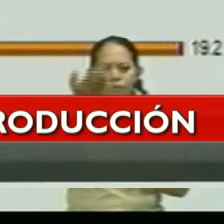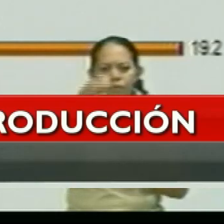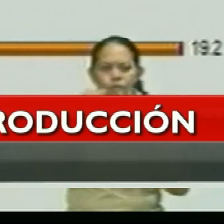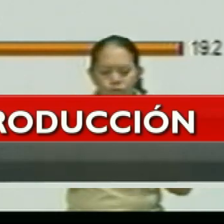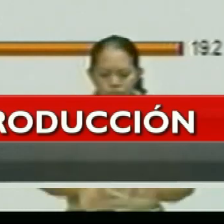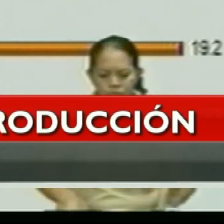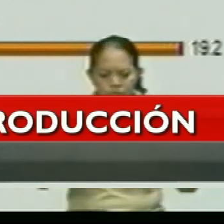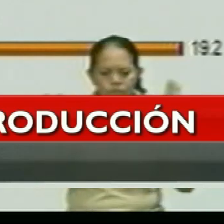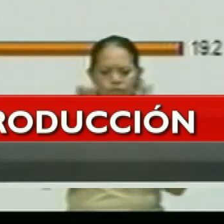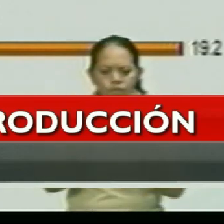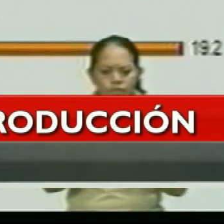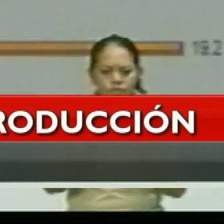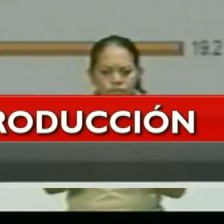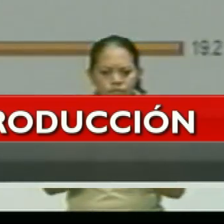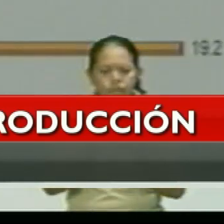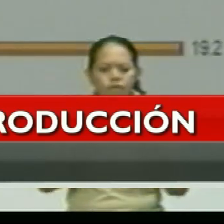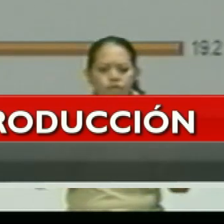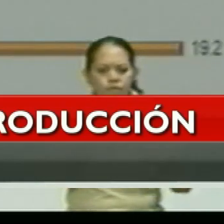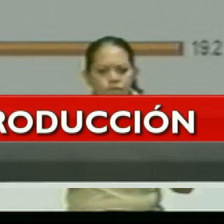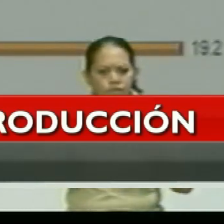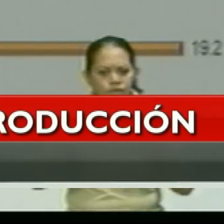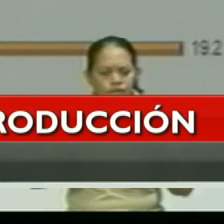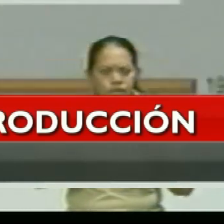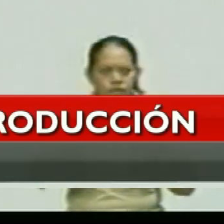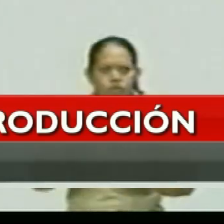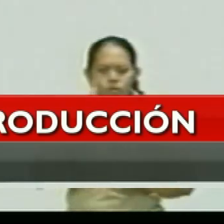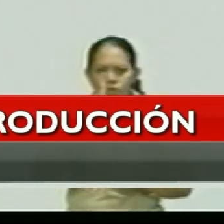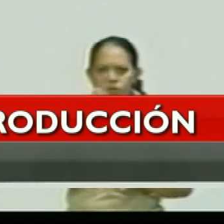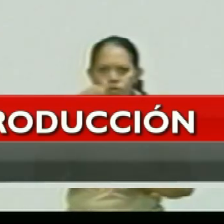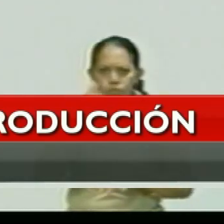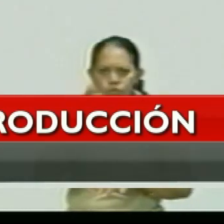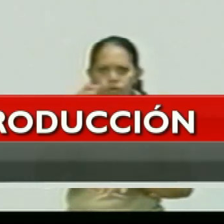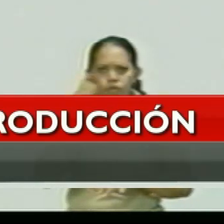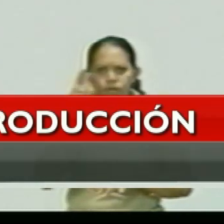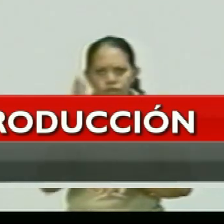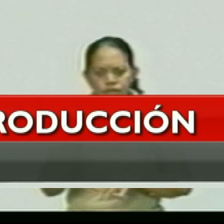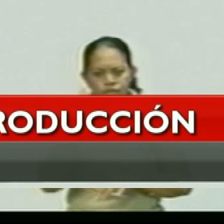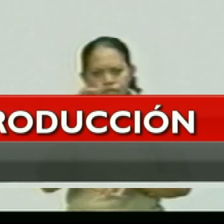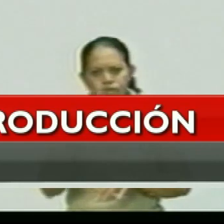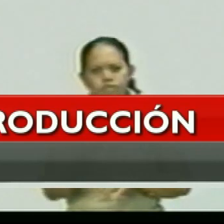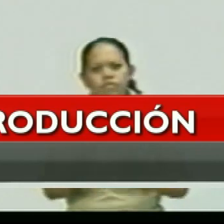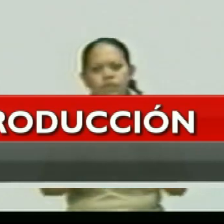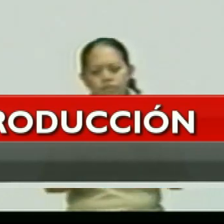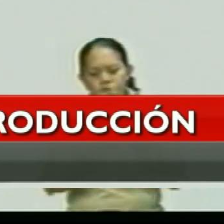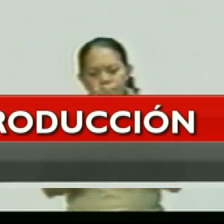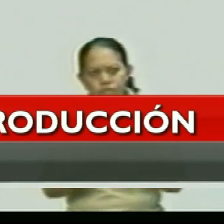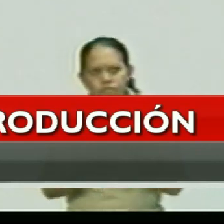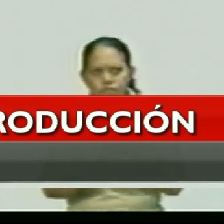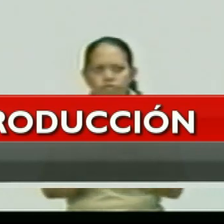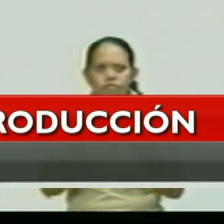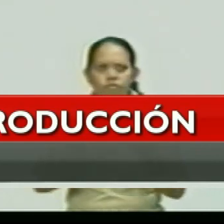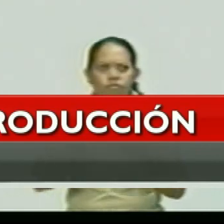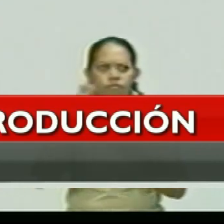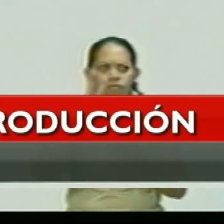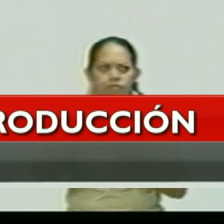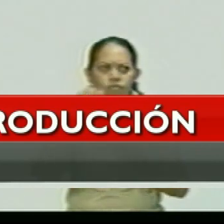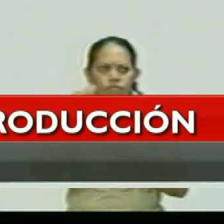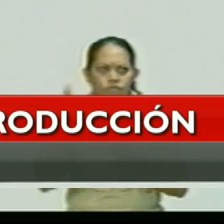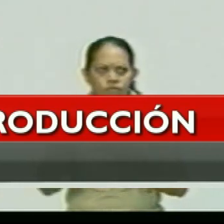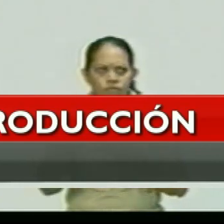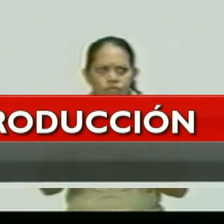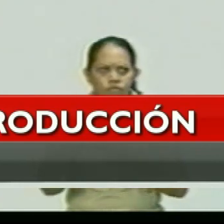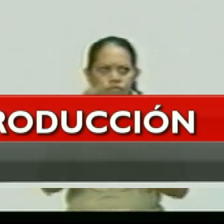los rubros de agroexportación 1.6%, carne y matanza bovina